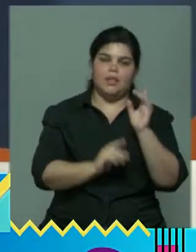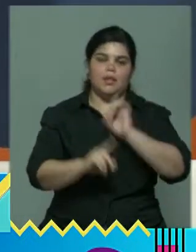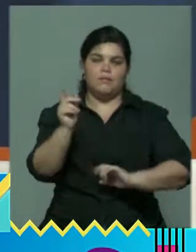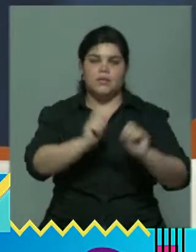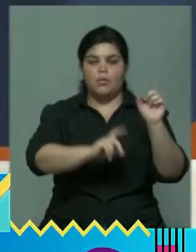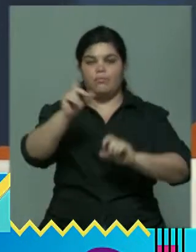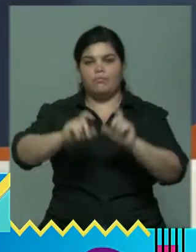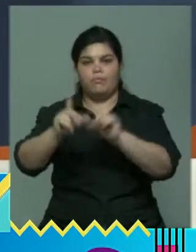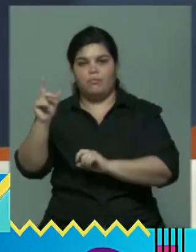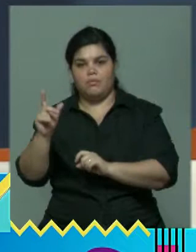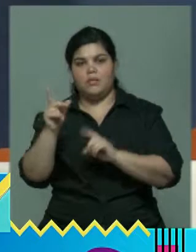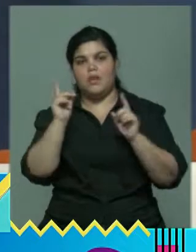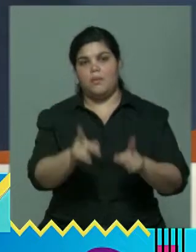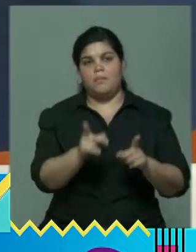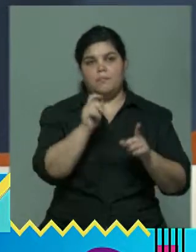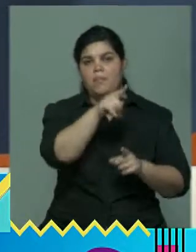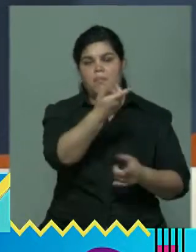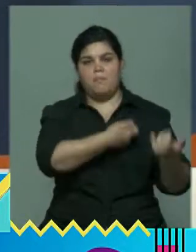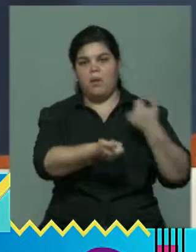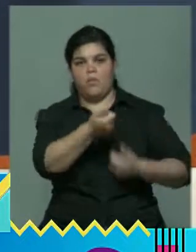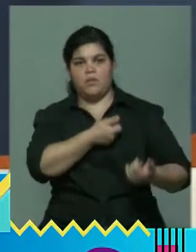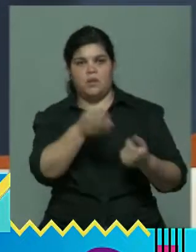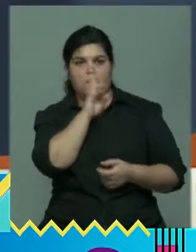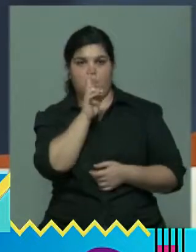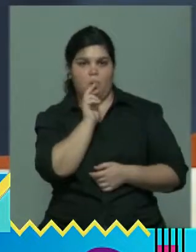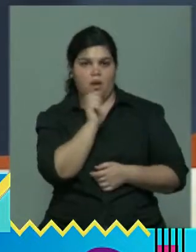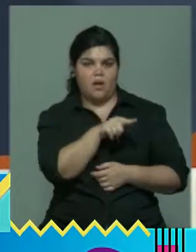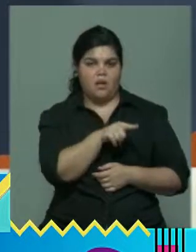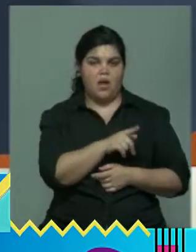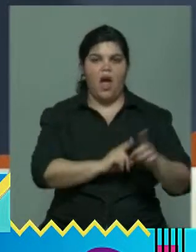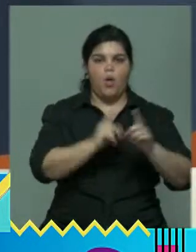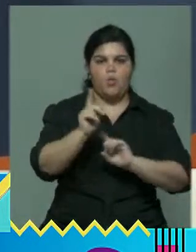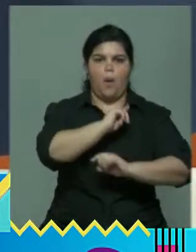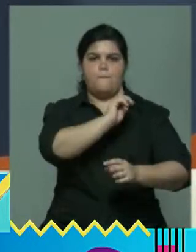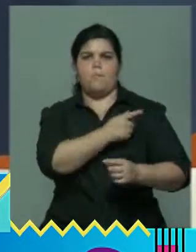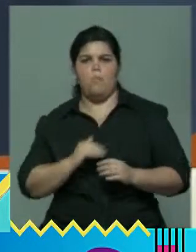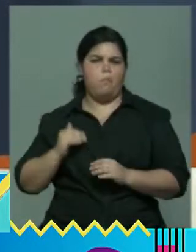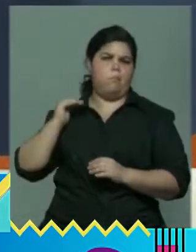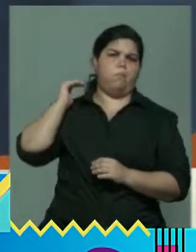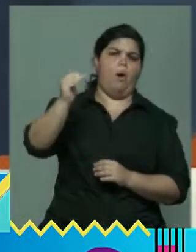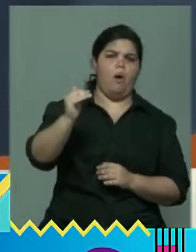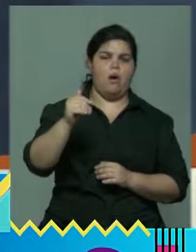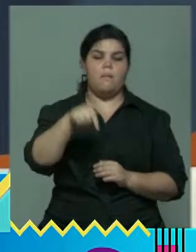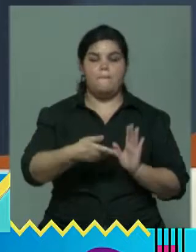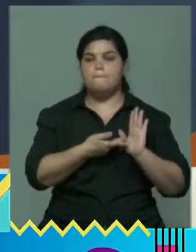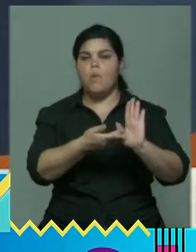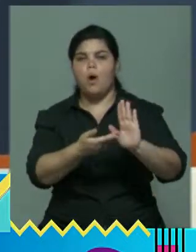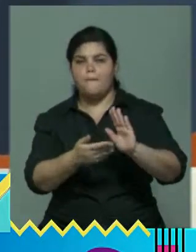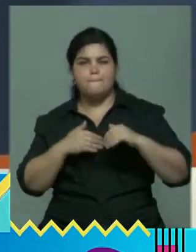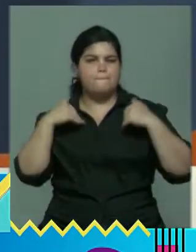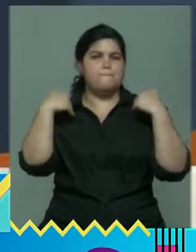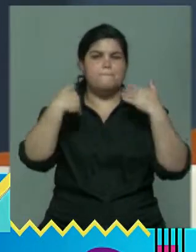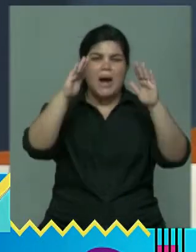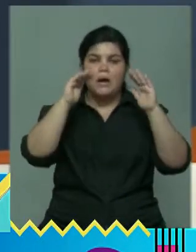otros colectivos que, como bien dice Gaby, mayor empoderamiento, sí, mayor visibilización, la sociedad es un tema que